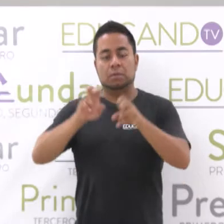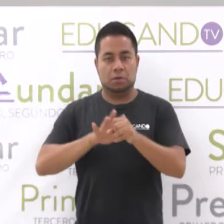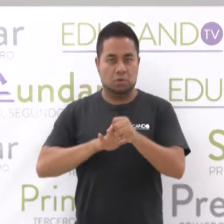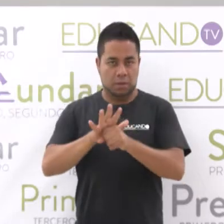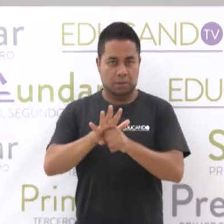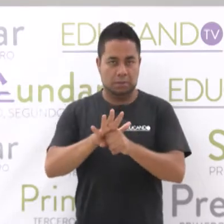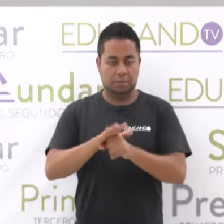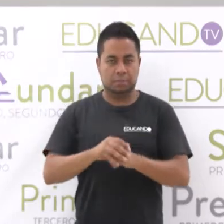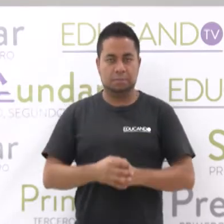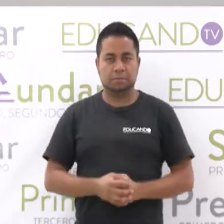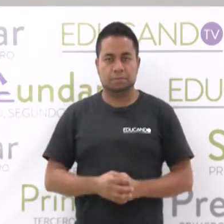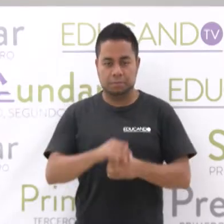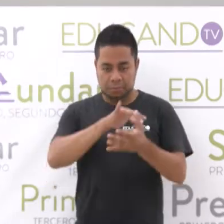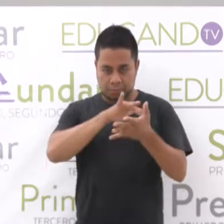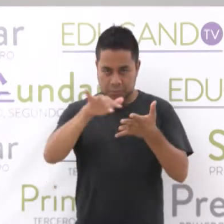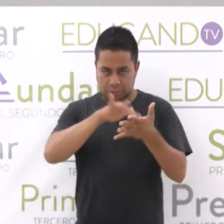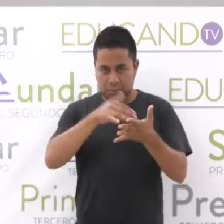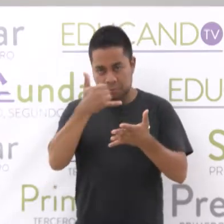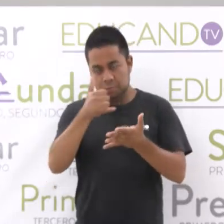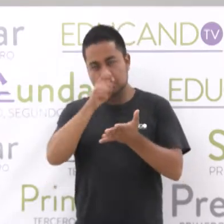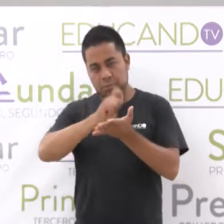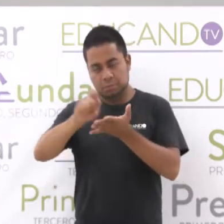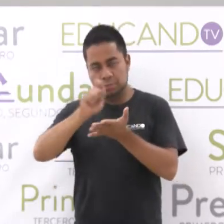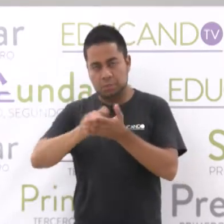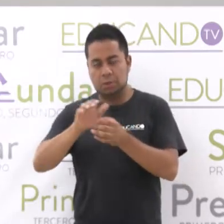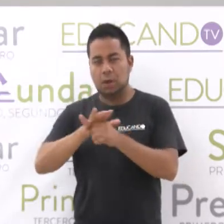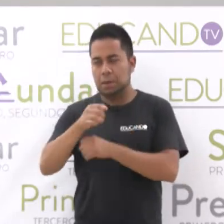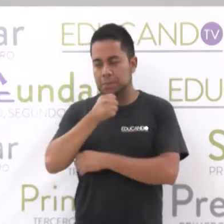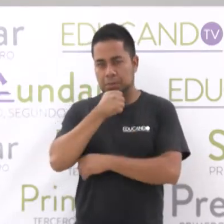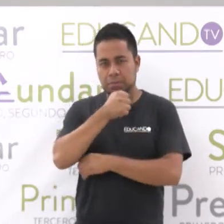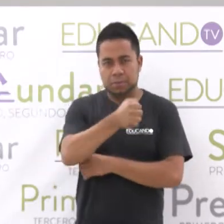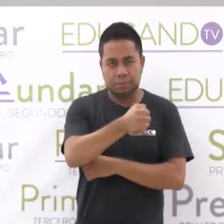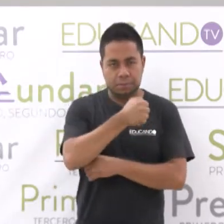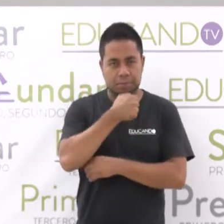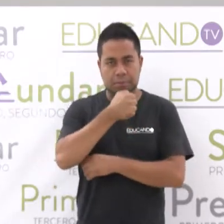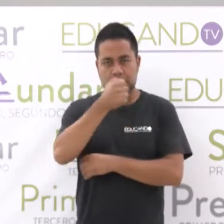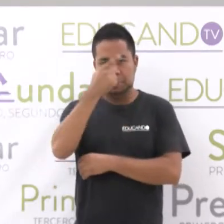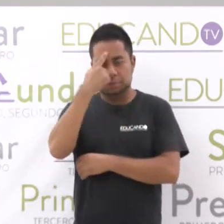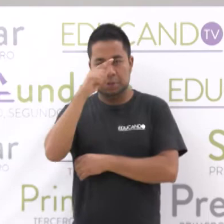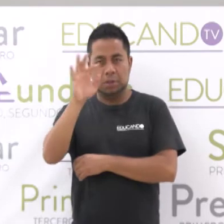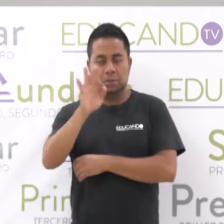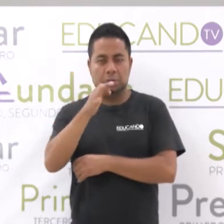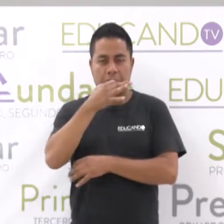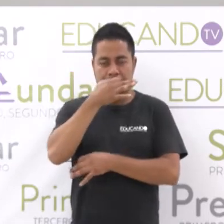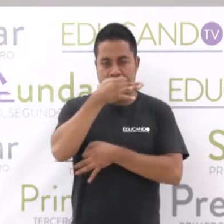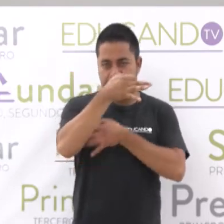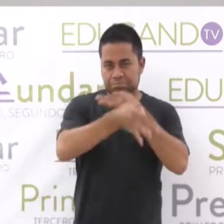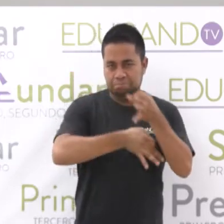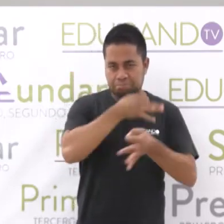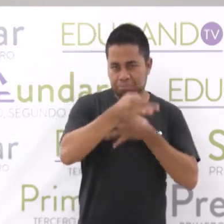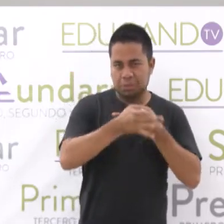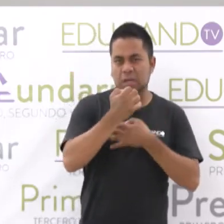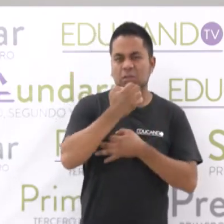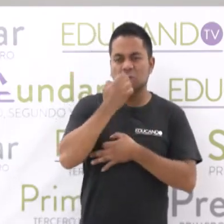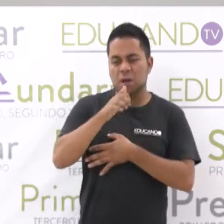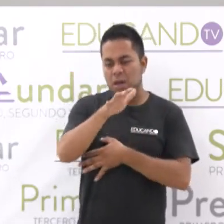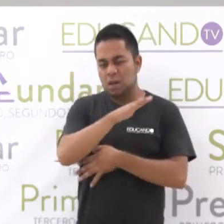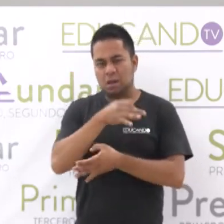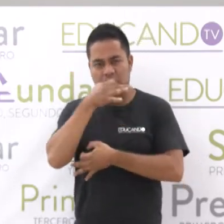es leer y escribir reportajes para su posible difusión en la comunidad